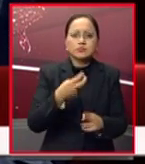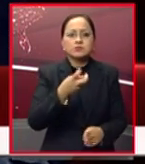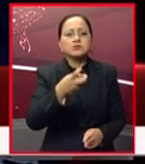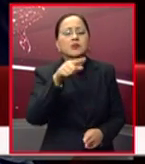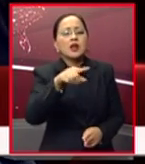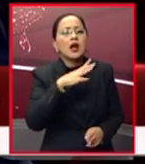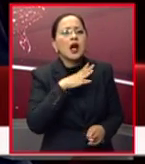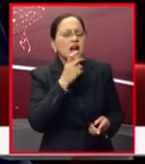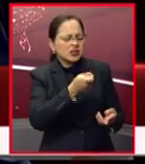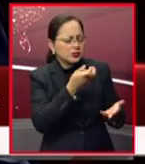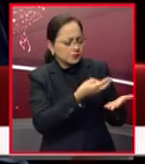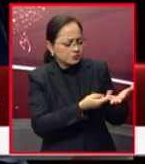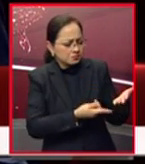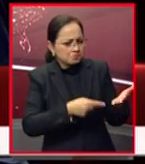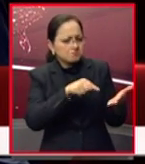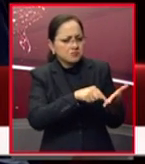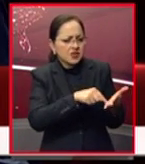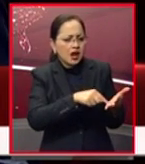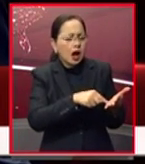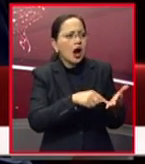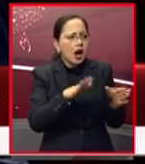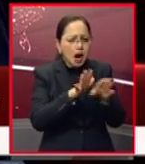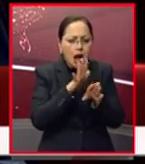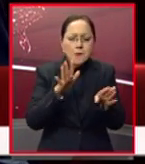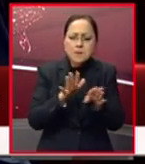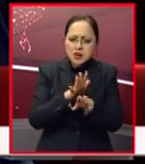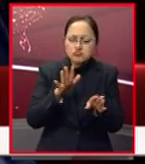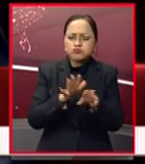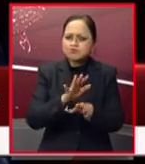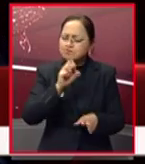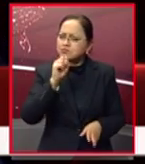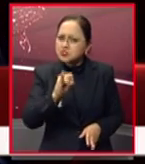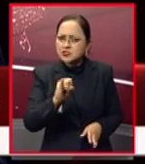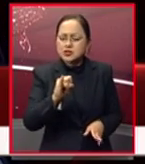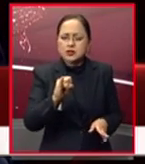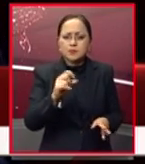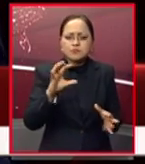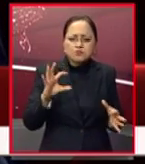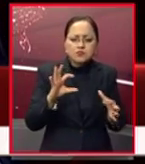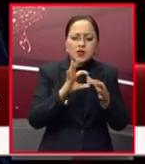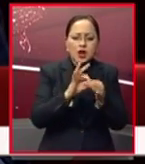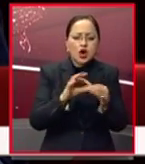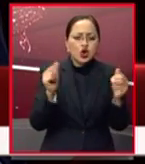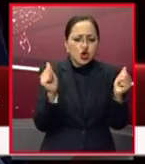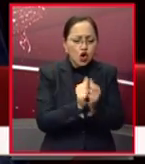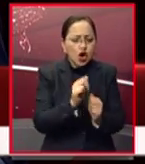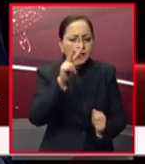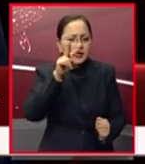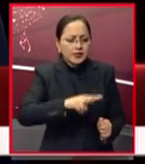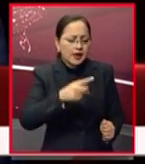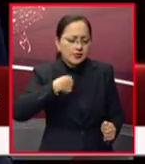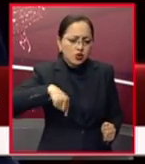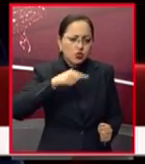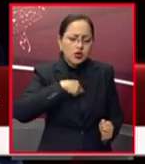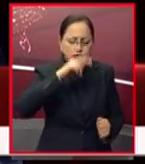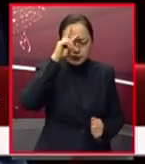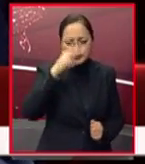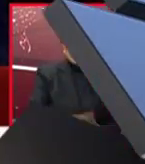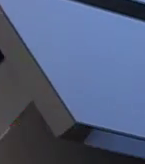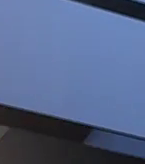ser un documento dinámico y cambiante, conforme a la realidad de nuestro